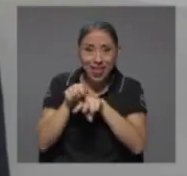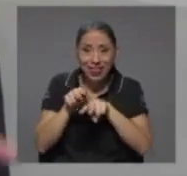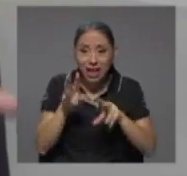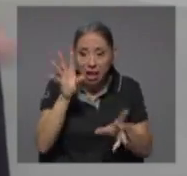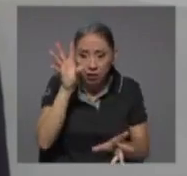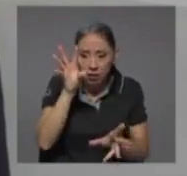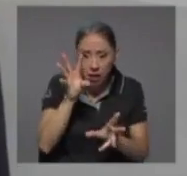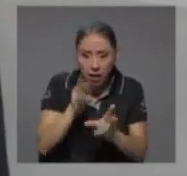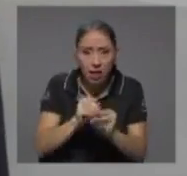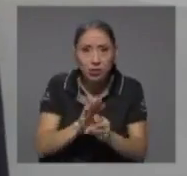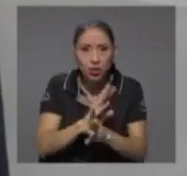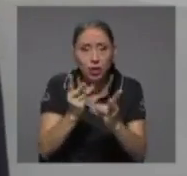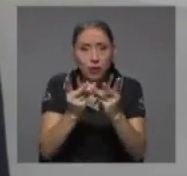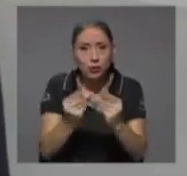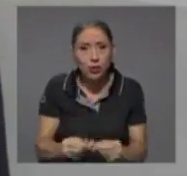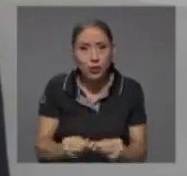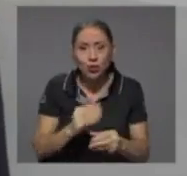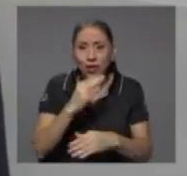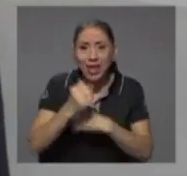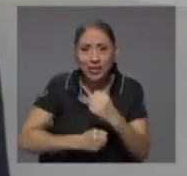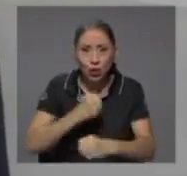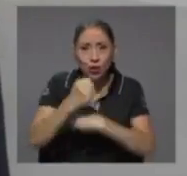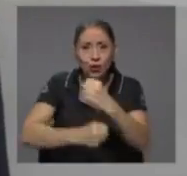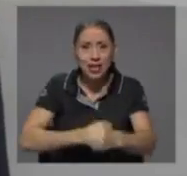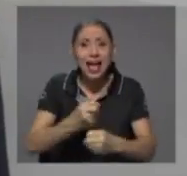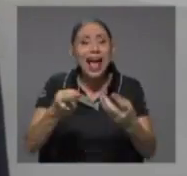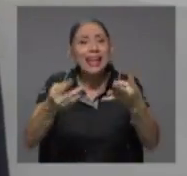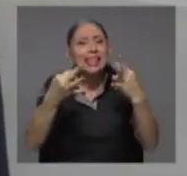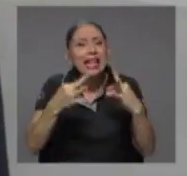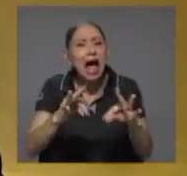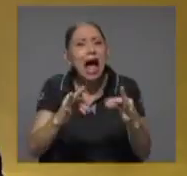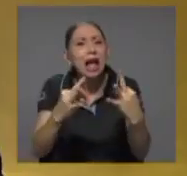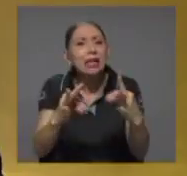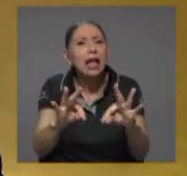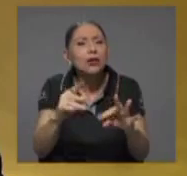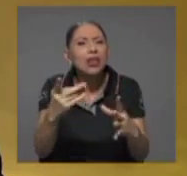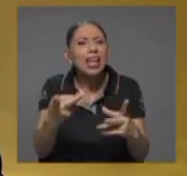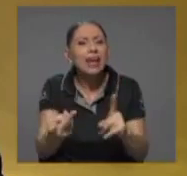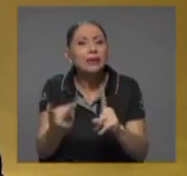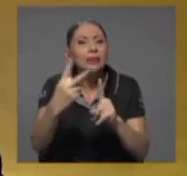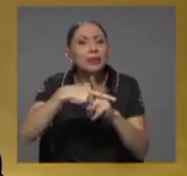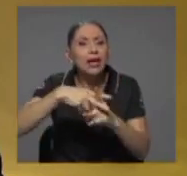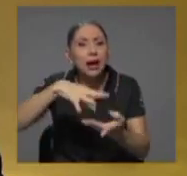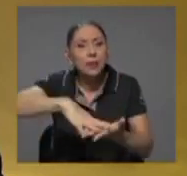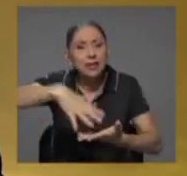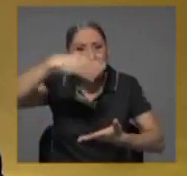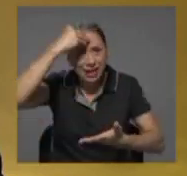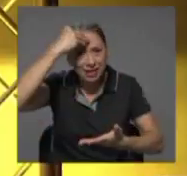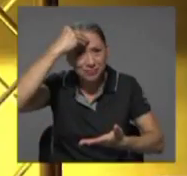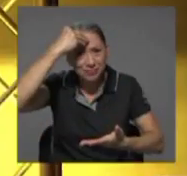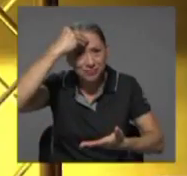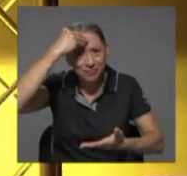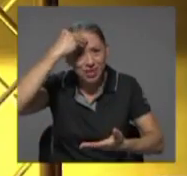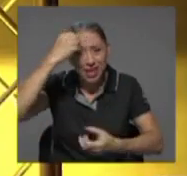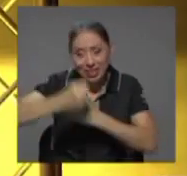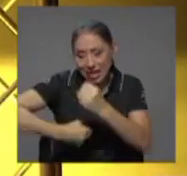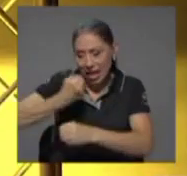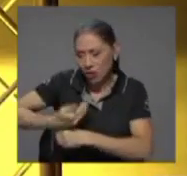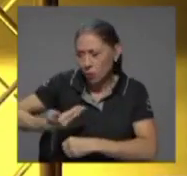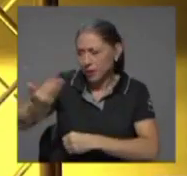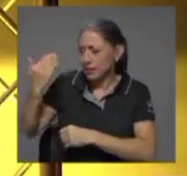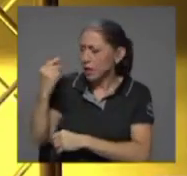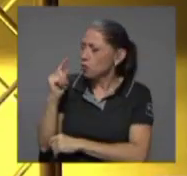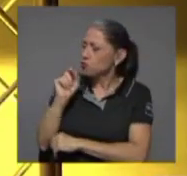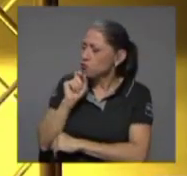Aquí estamos tratando de incorporar una función de aprendizaje, ¿verdad? De lo que revisamos el año pasado, ¿qué estamos viendo